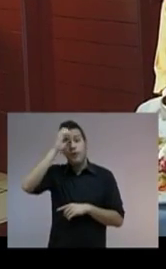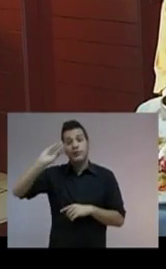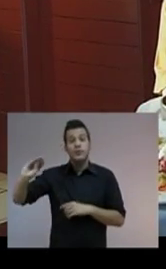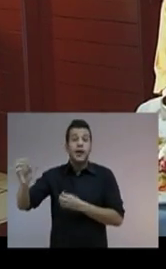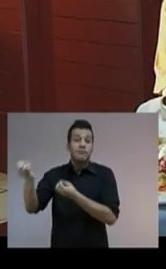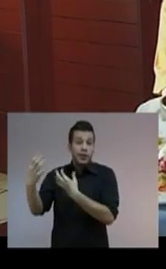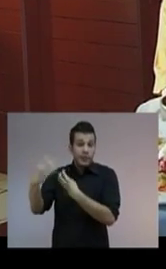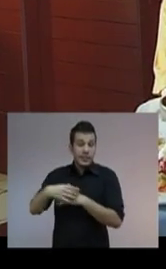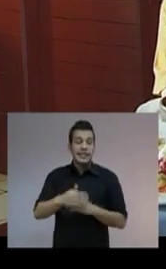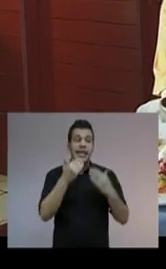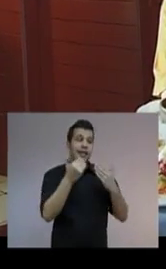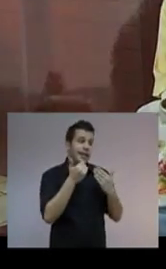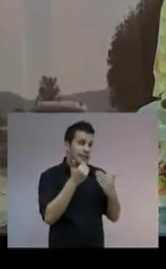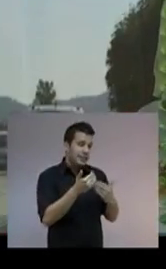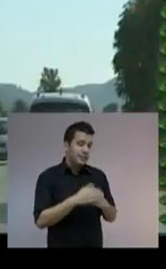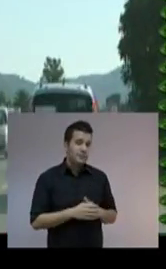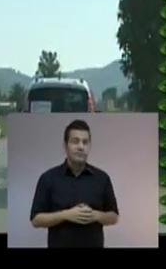Pues muchas gracias por tu tiempo. A vosotros.